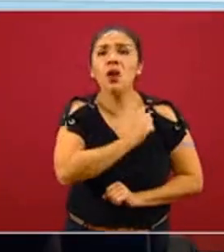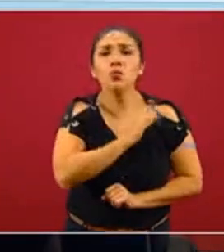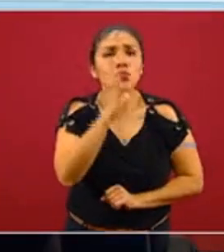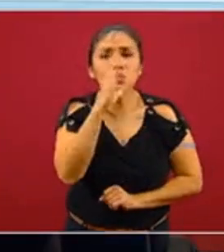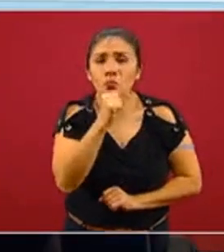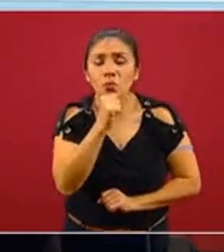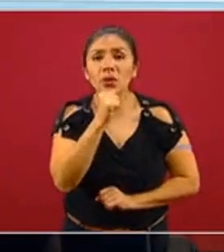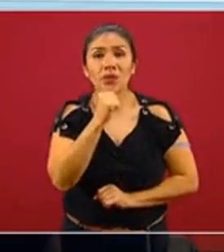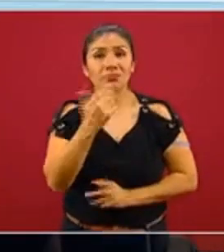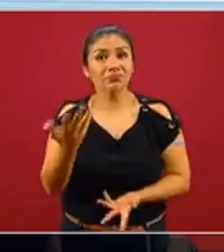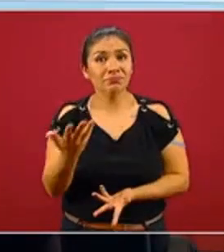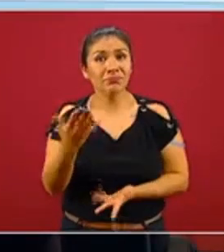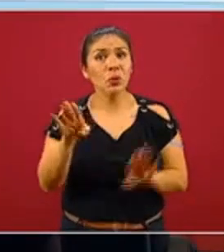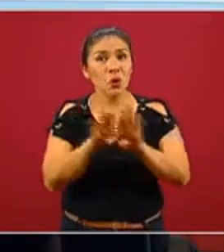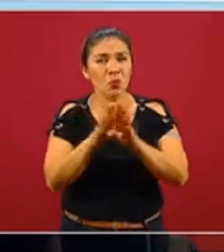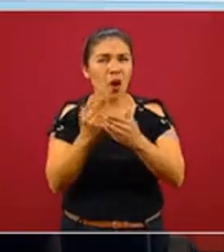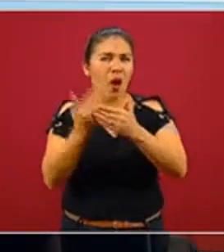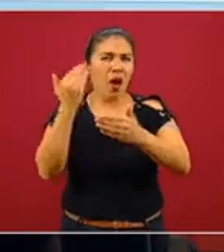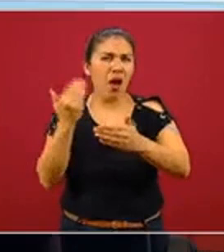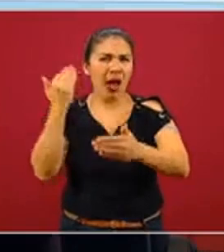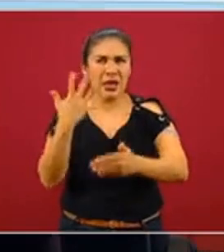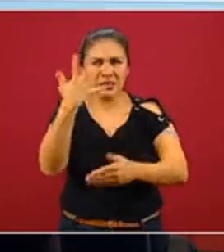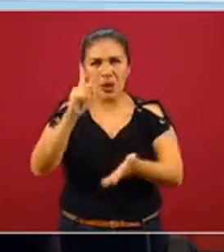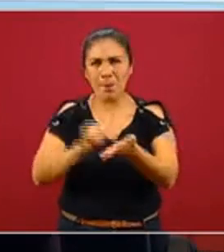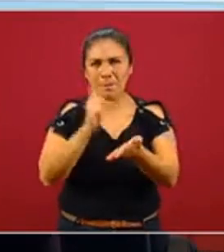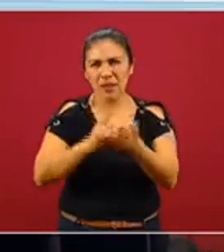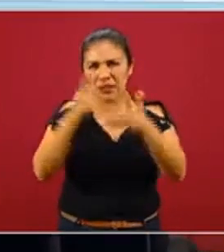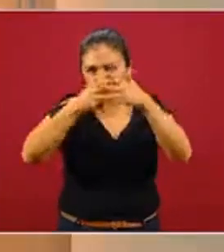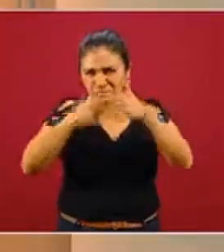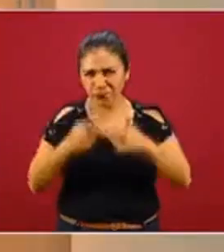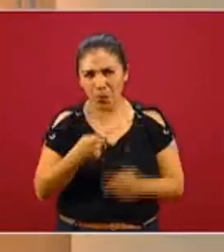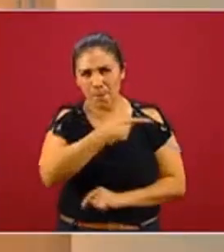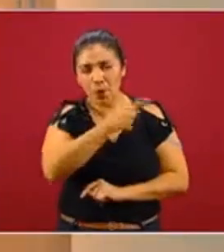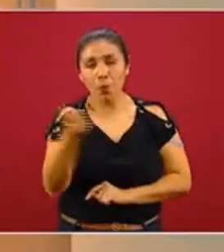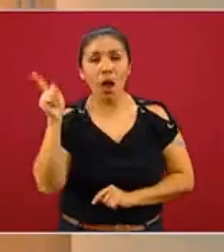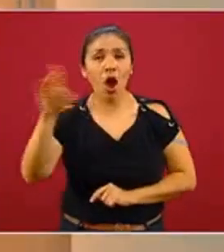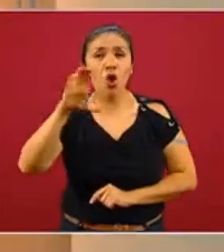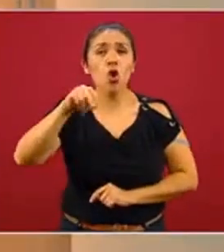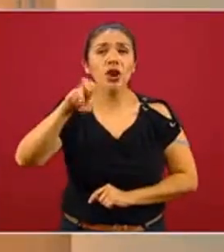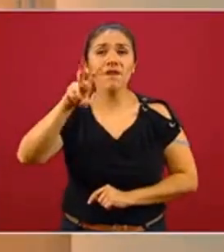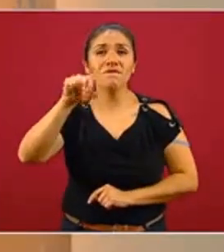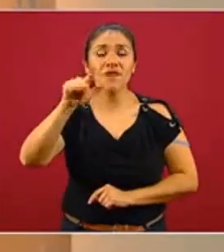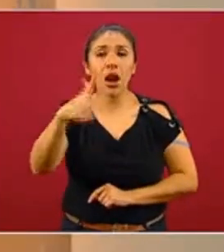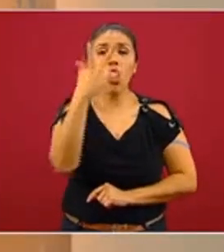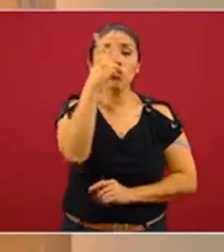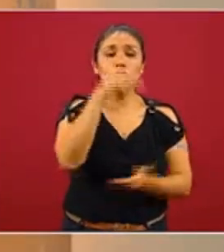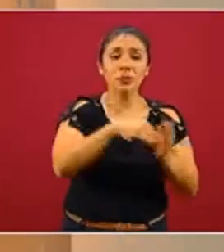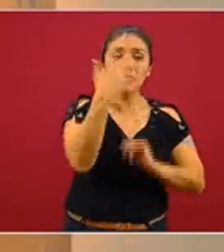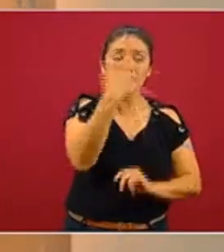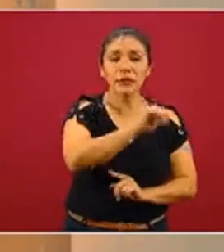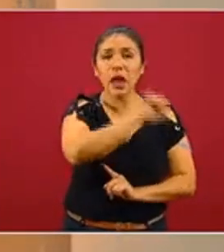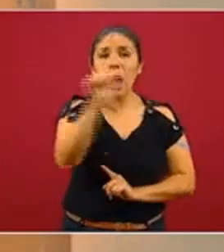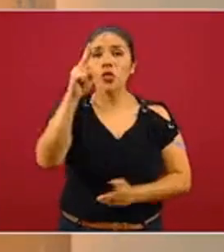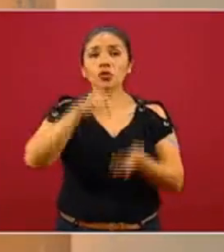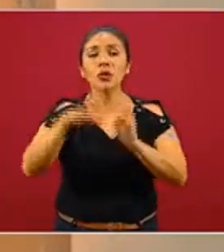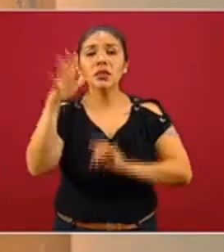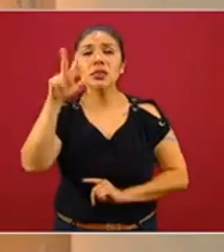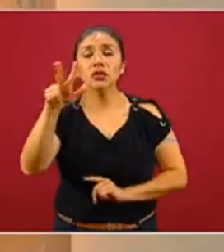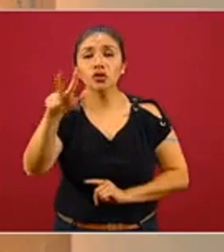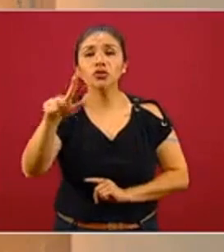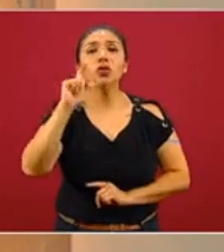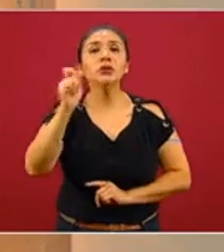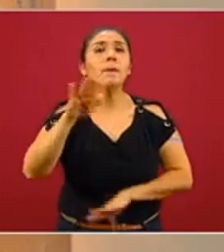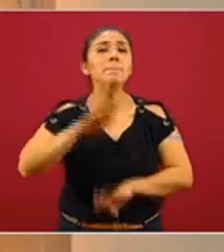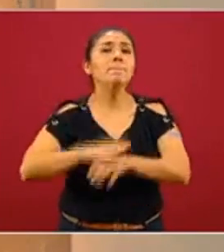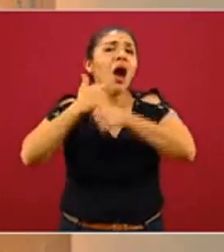5 últimas mediciones multidimensionales de la pobreza del Coneval, del 2010 al 2018, han sido, digamos, las